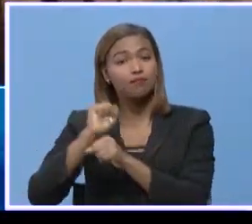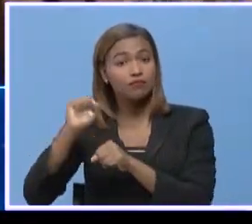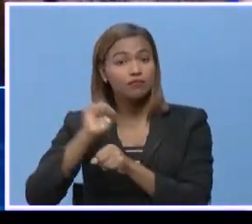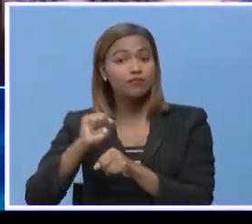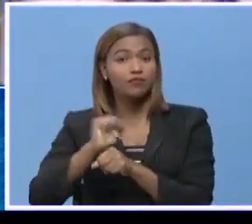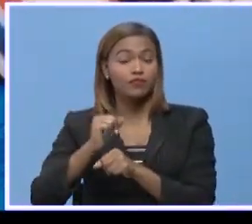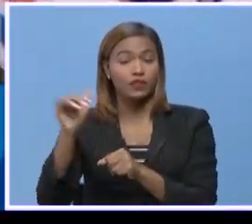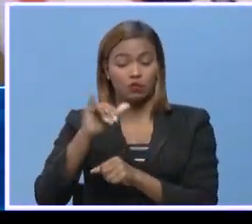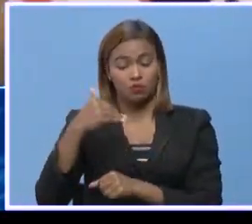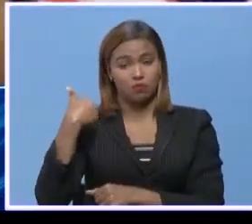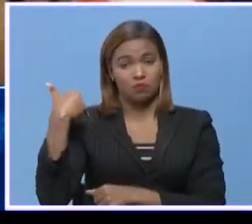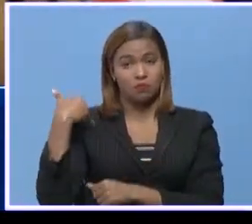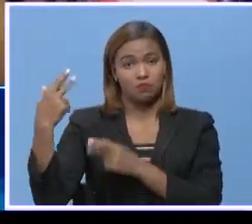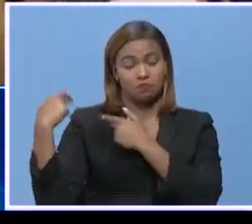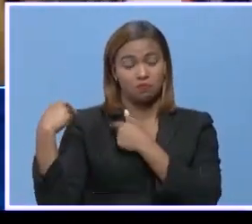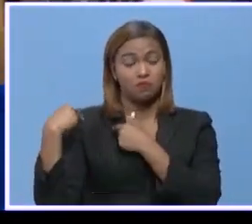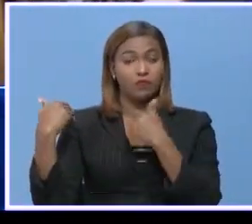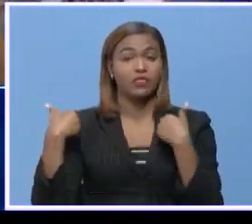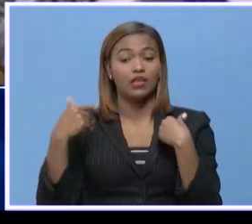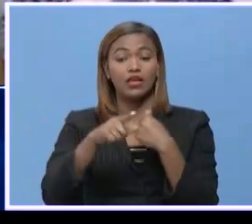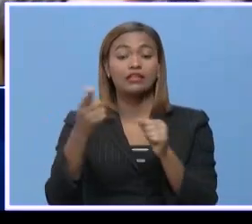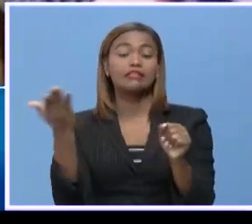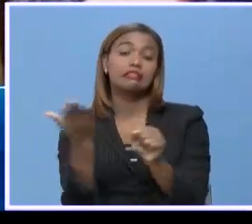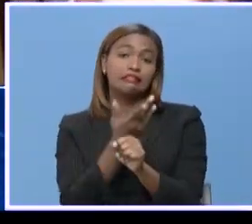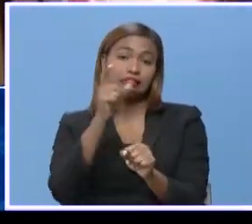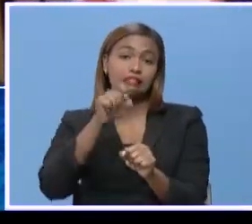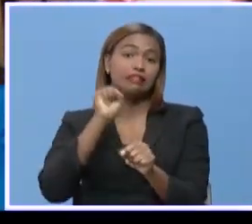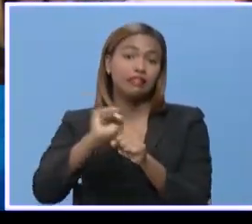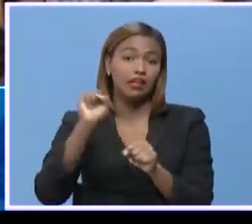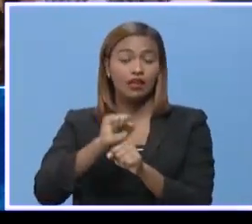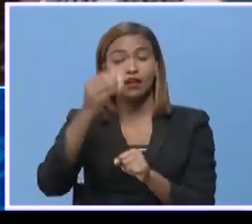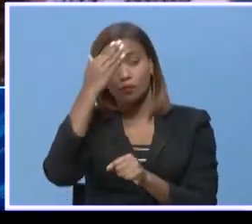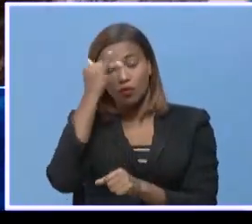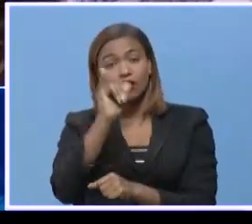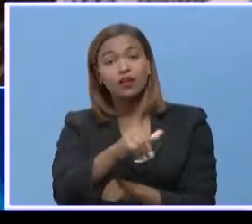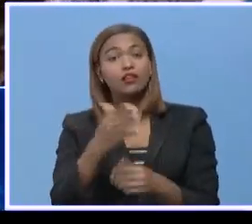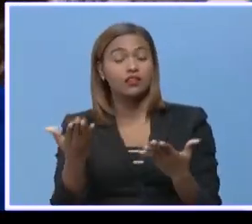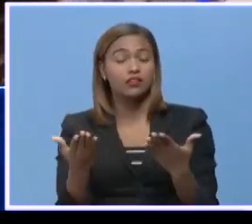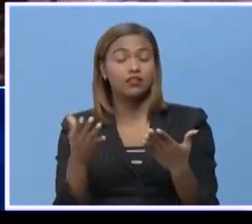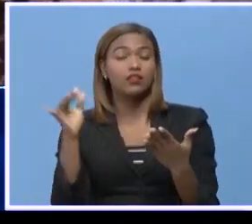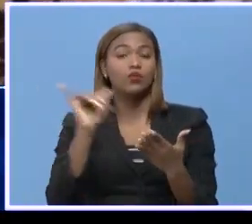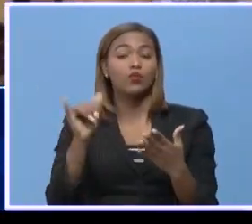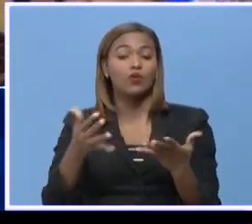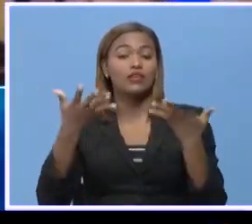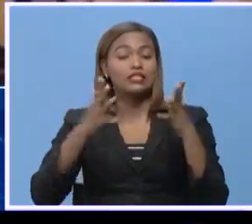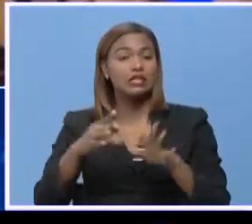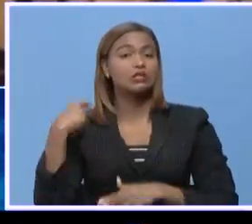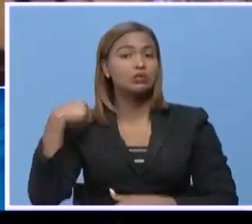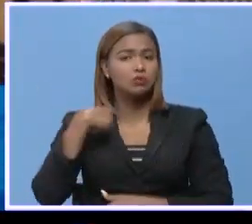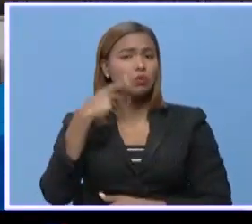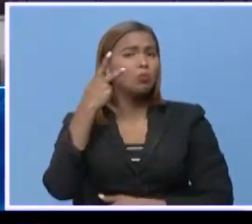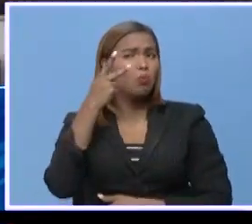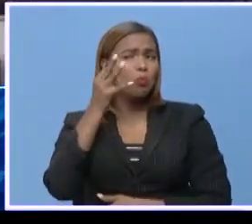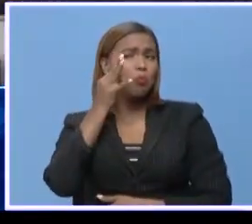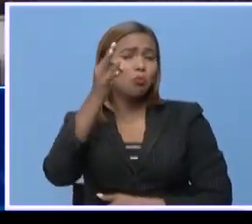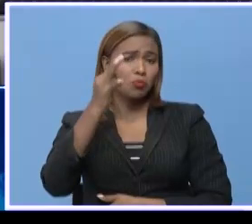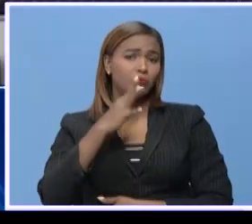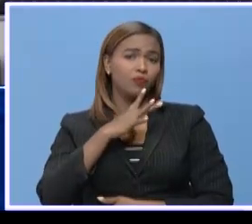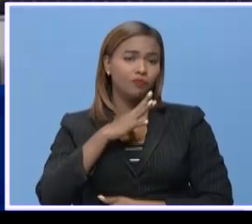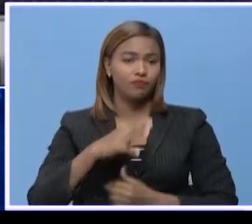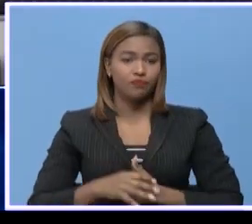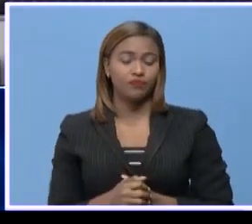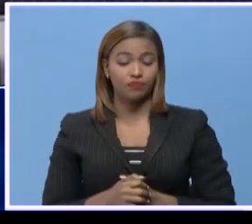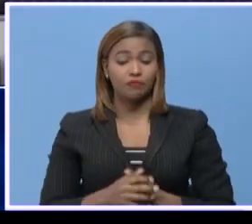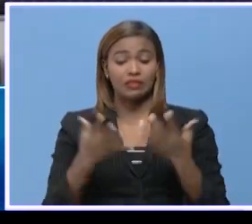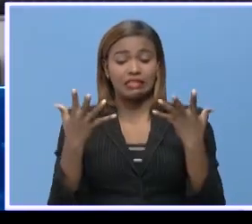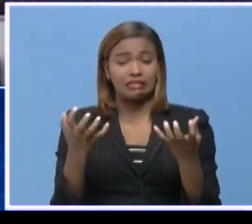que yo represento, perdimos la mitad de nuestros empleados, que es nuestro tesoro más valioso. Sin embargo, ya estamos como mirando hacia el futuro. Los niveles de